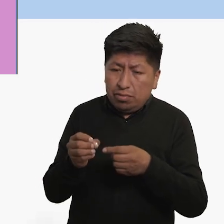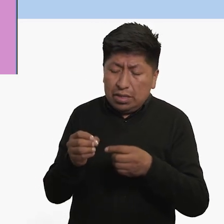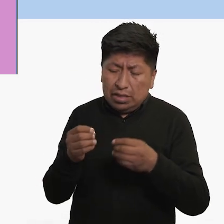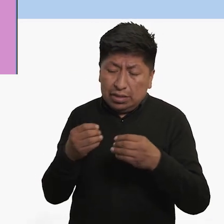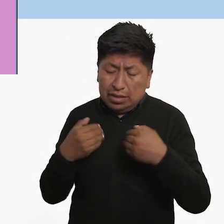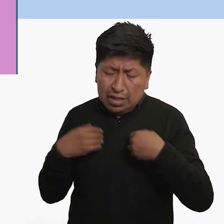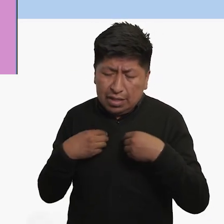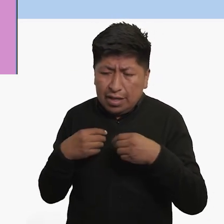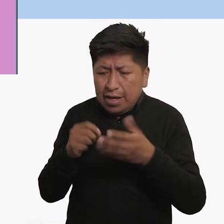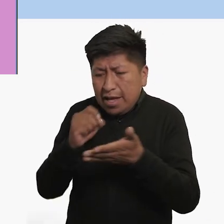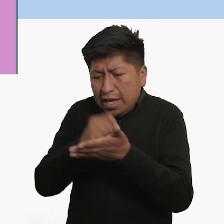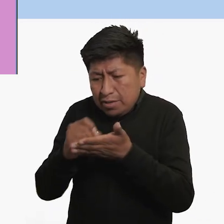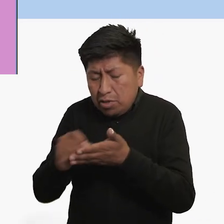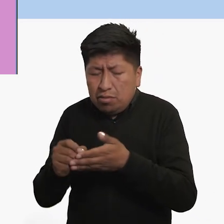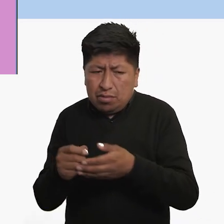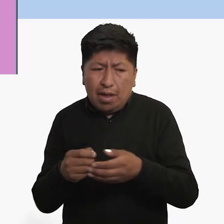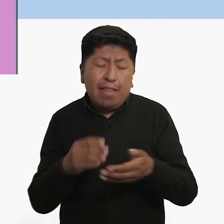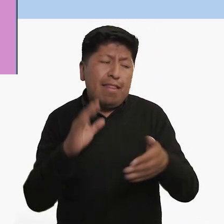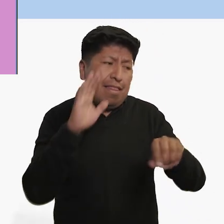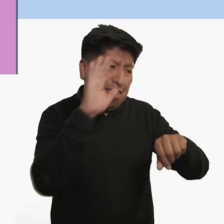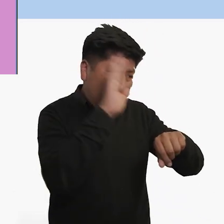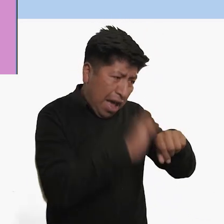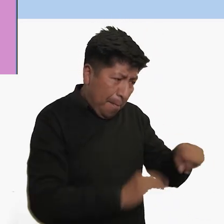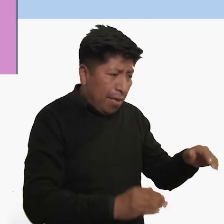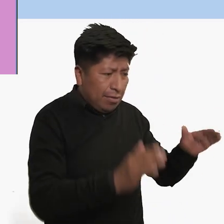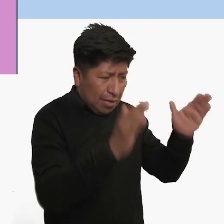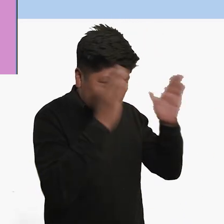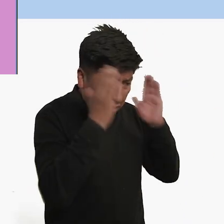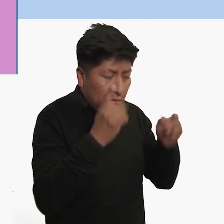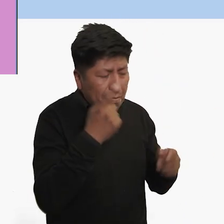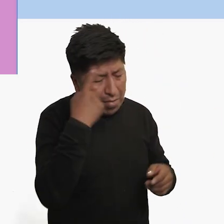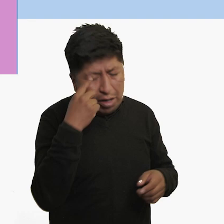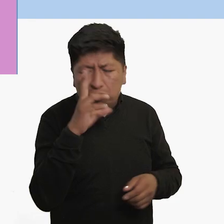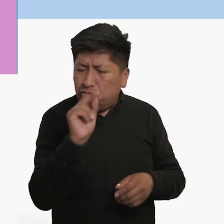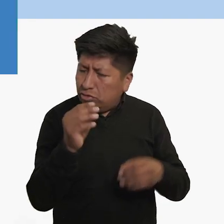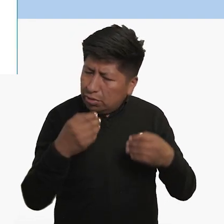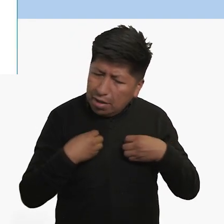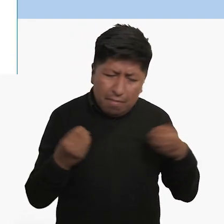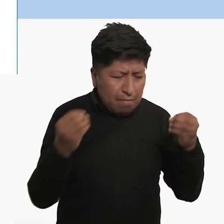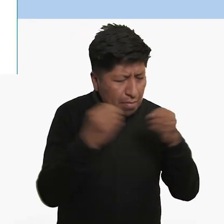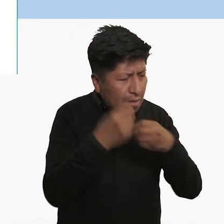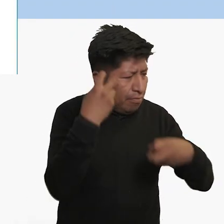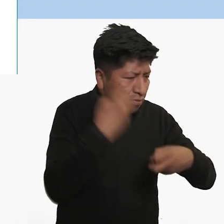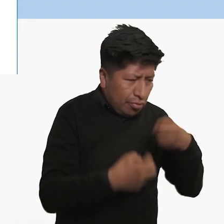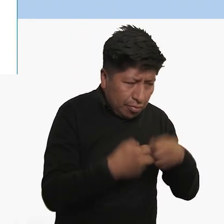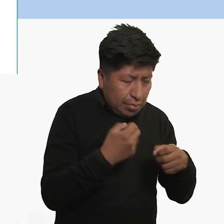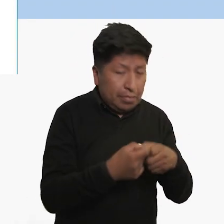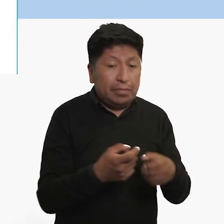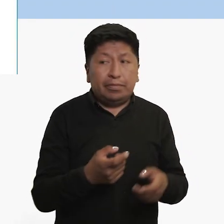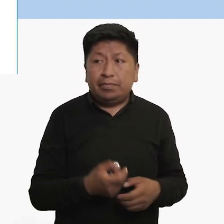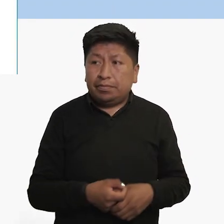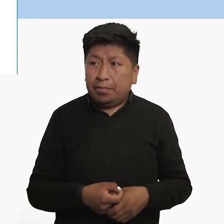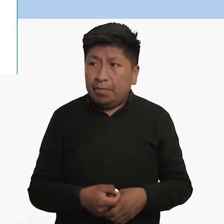unidad educativa deberá escribir una amonestación para evitar situaciones similares.